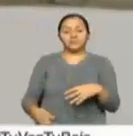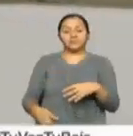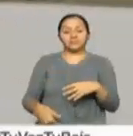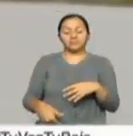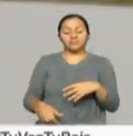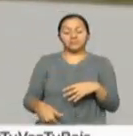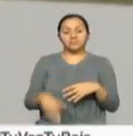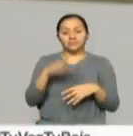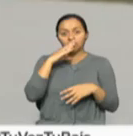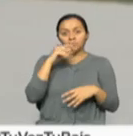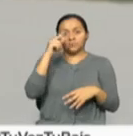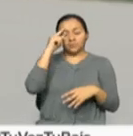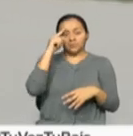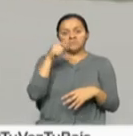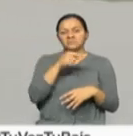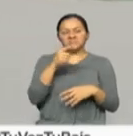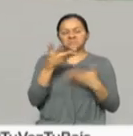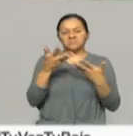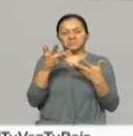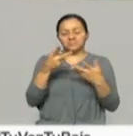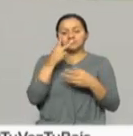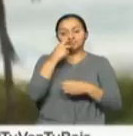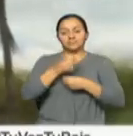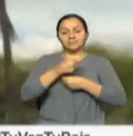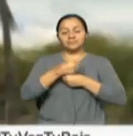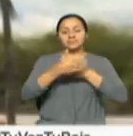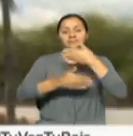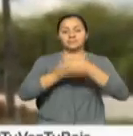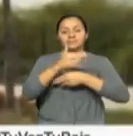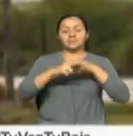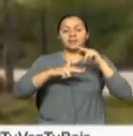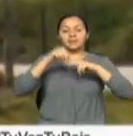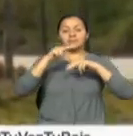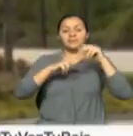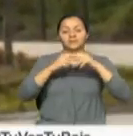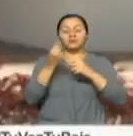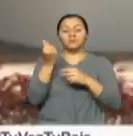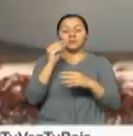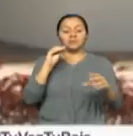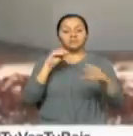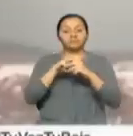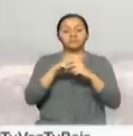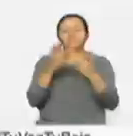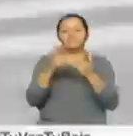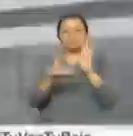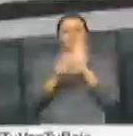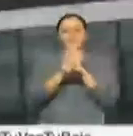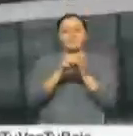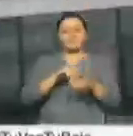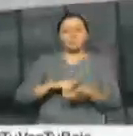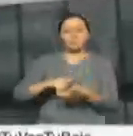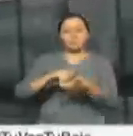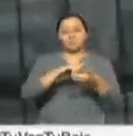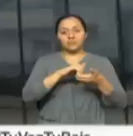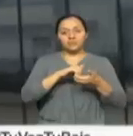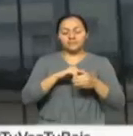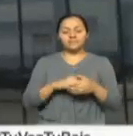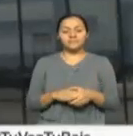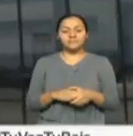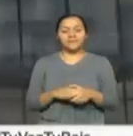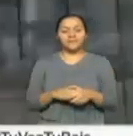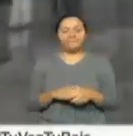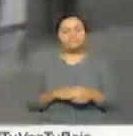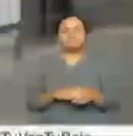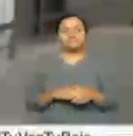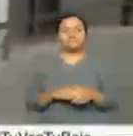República, Rafael Correa, destacó que la obra fue edificada con recursos de la Ley de Solidaridad. Pero ¿cómo no va